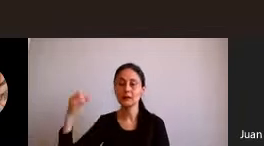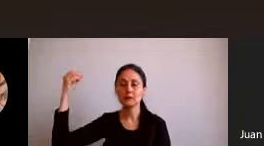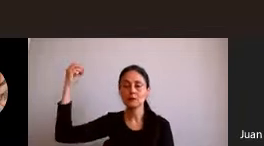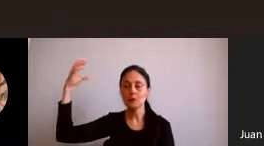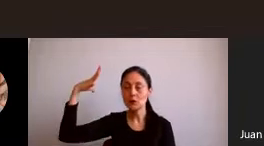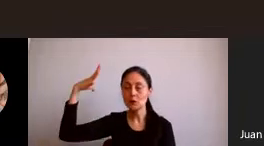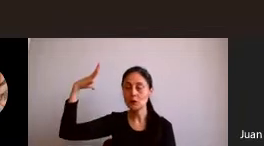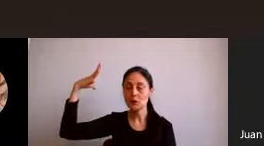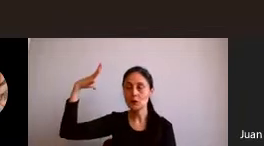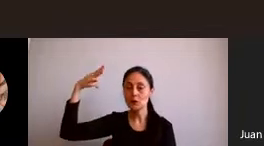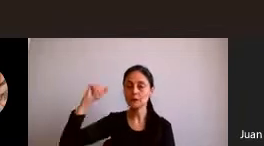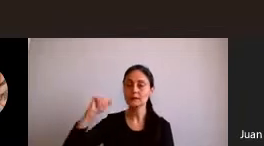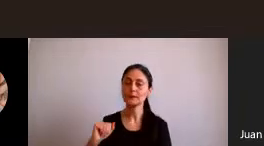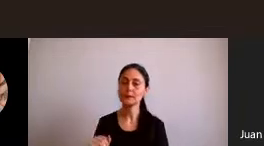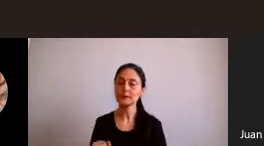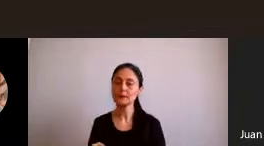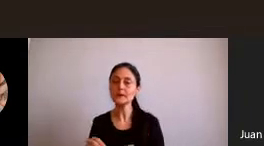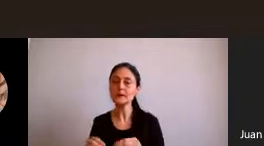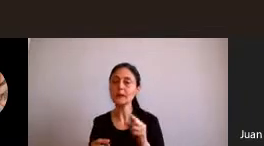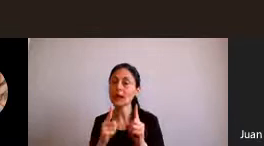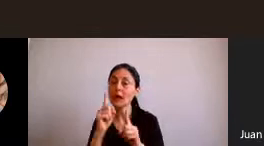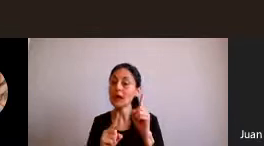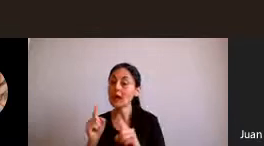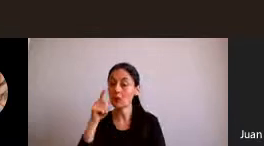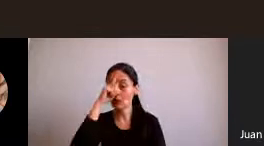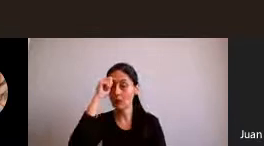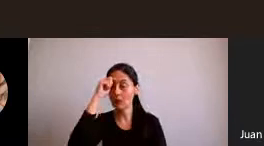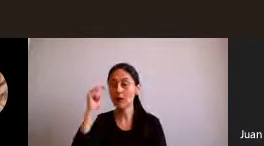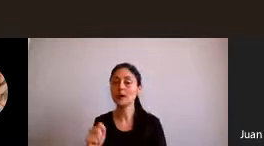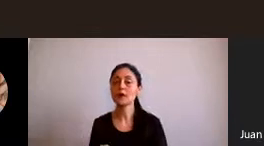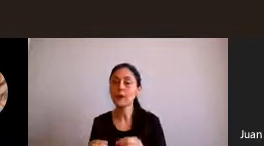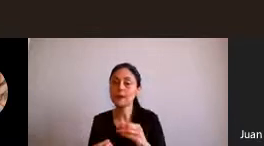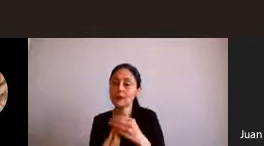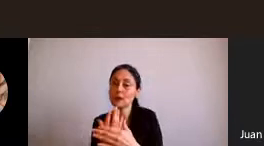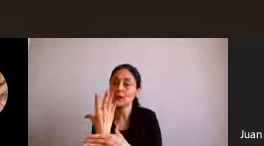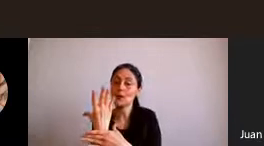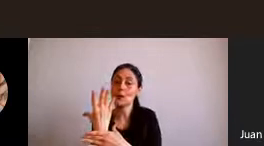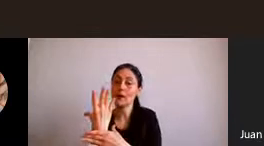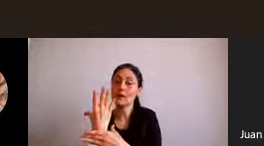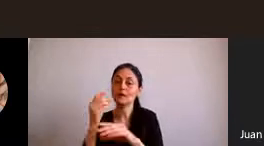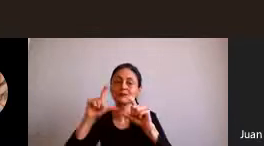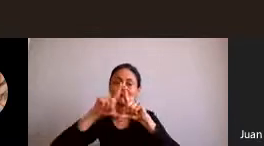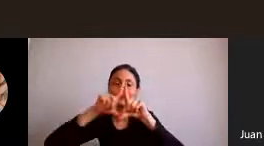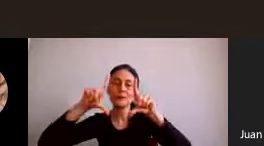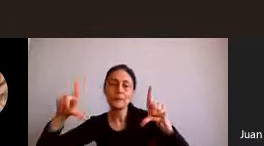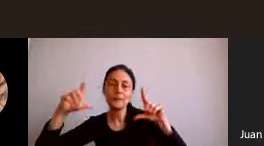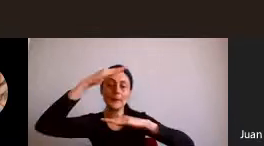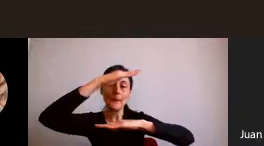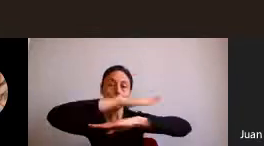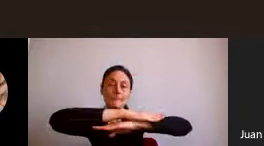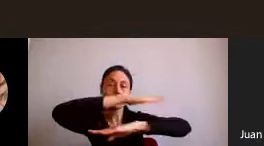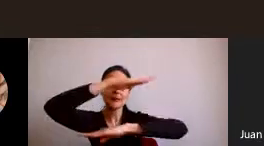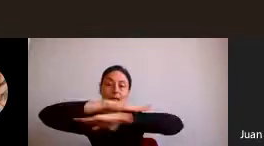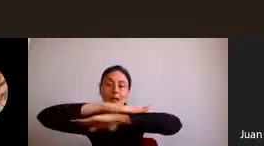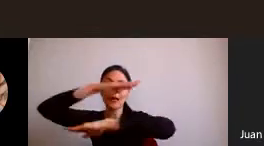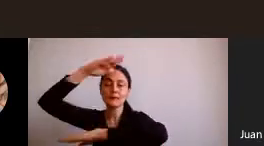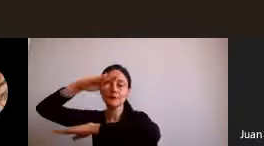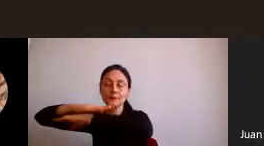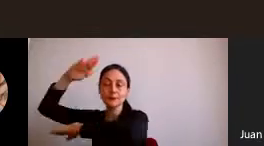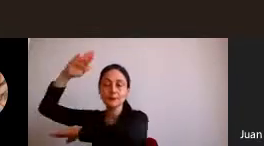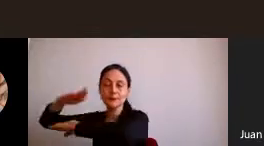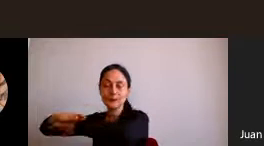Yo creo que los más modernos han tenido por lo menos la visión de incluir algunas ventanas, pero en general hay un sistema de iluminación artificial.